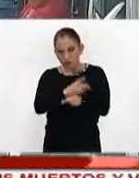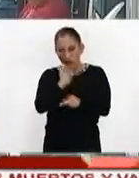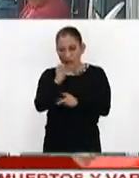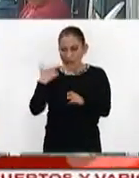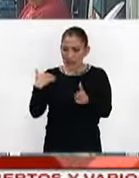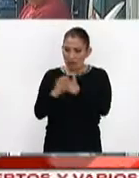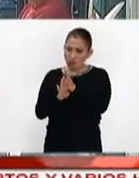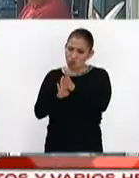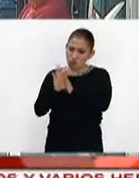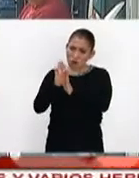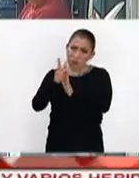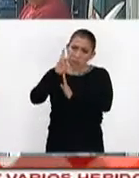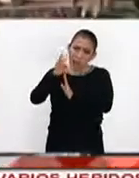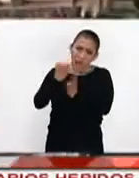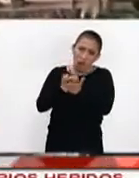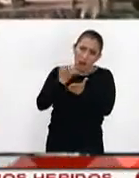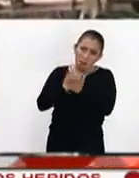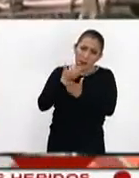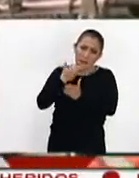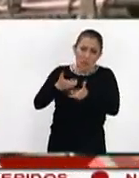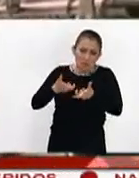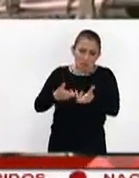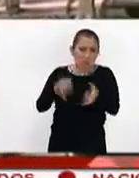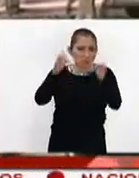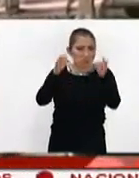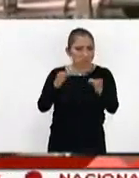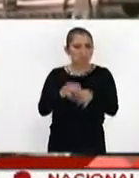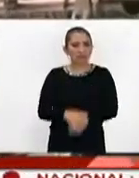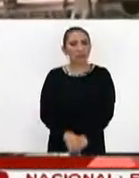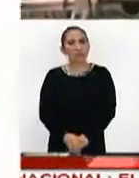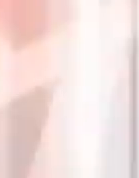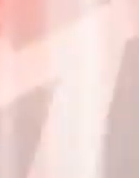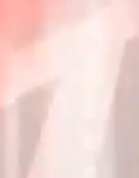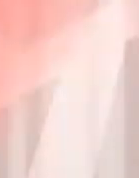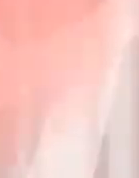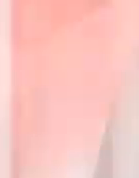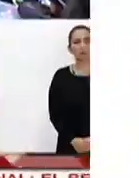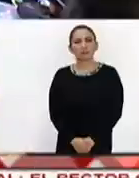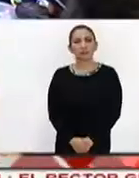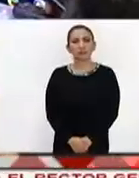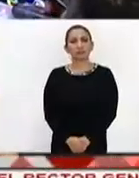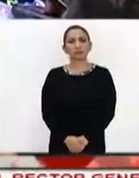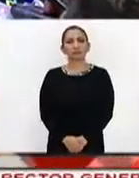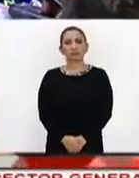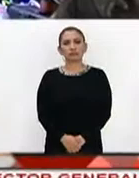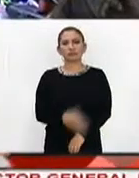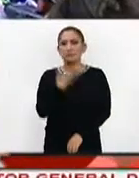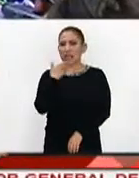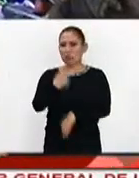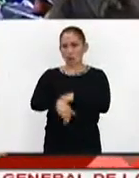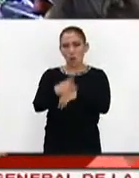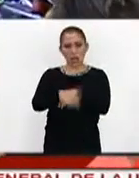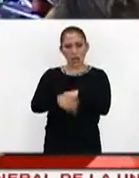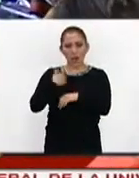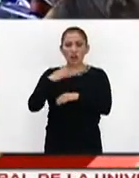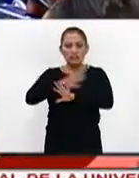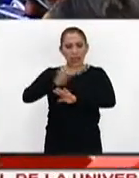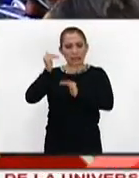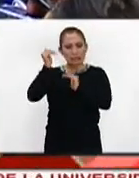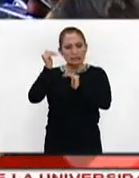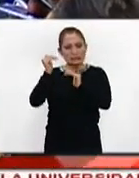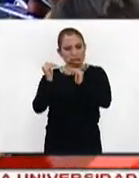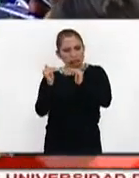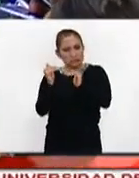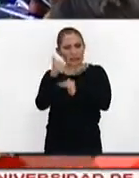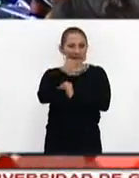da muestra de que la economía va por el camino correcto. Es una muy buena cifra, baja ya de